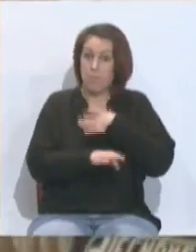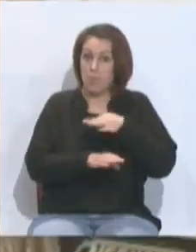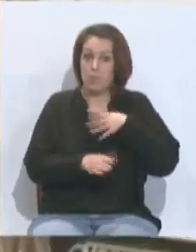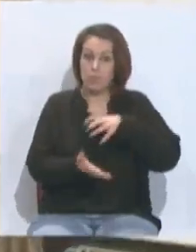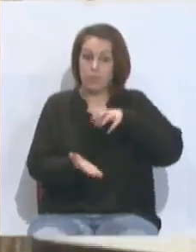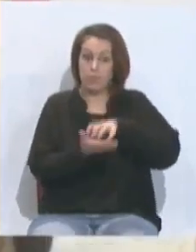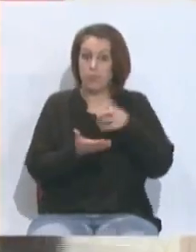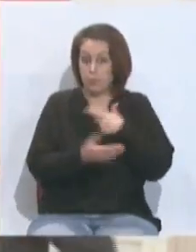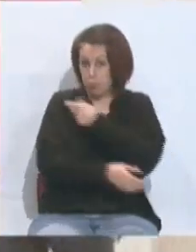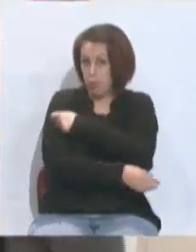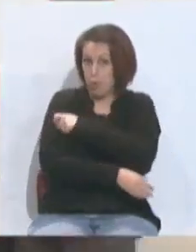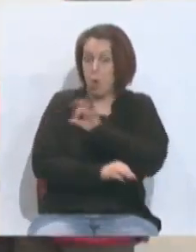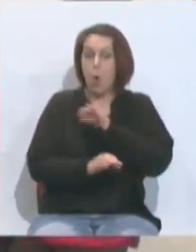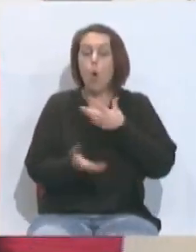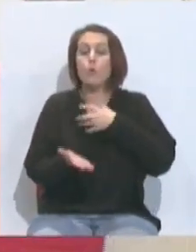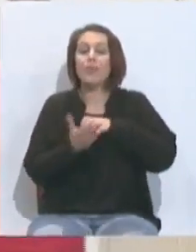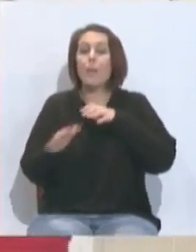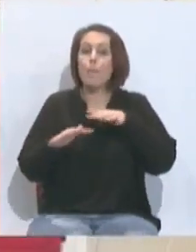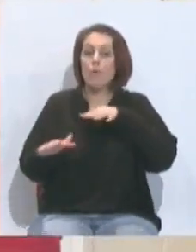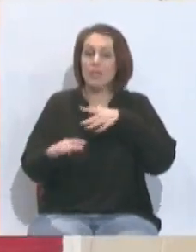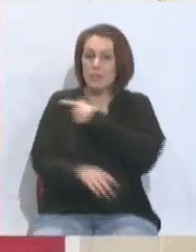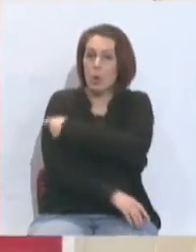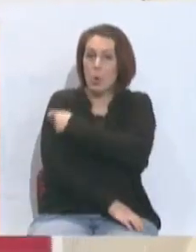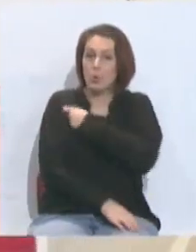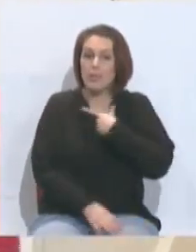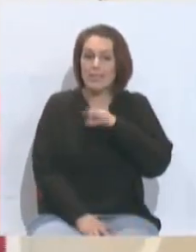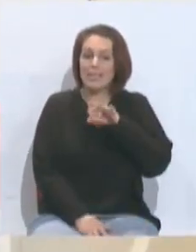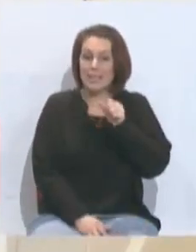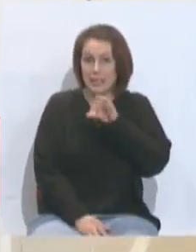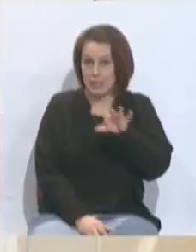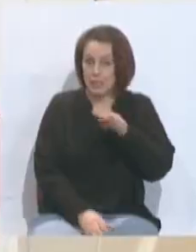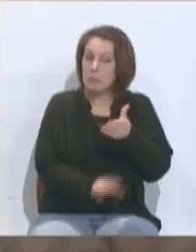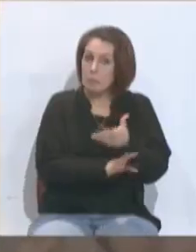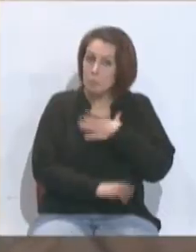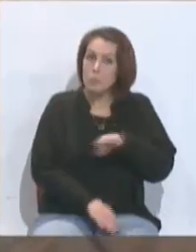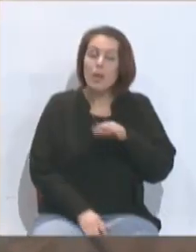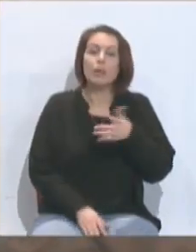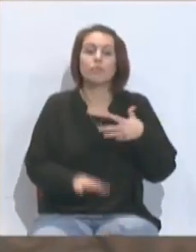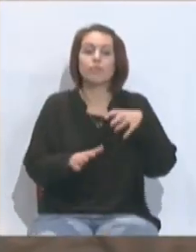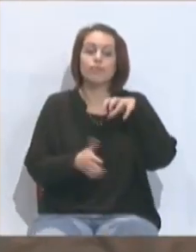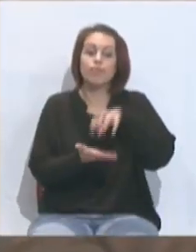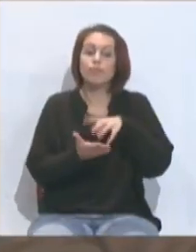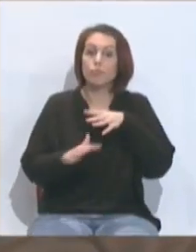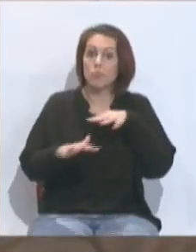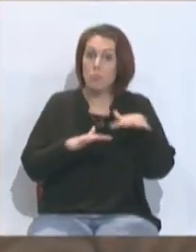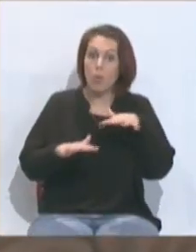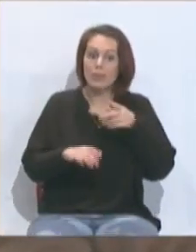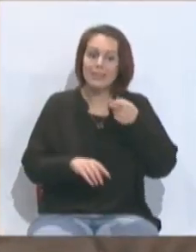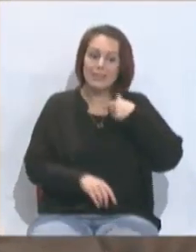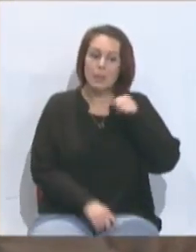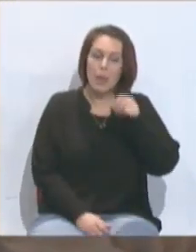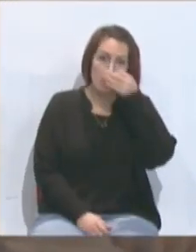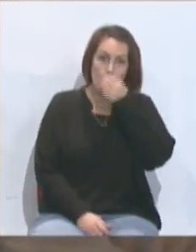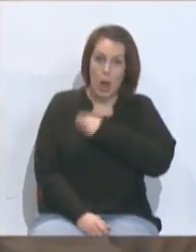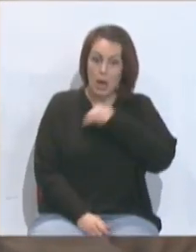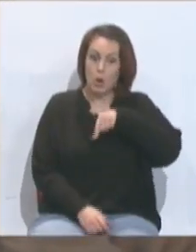puntos de vacunación masiva o a la unidad móvil de vacunas del Servicio Andaluz de Salud. Una unidad móvil que esta semana estará en Puerto Real,